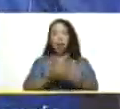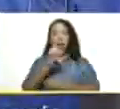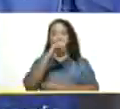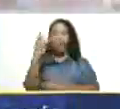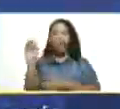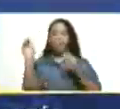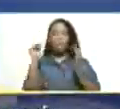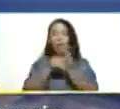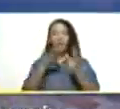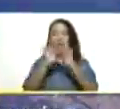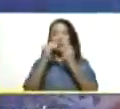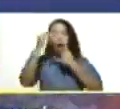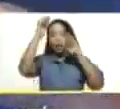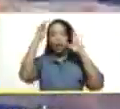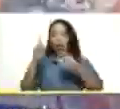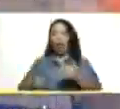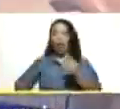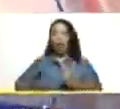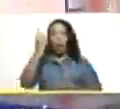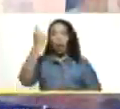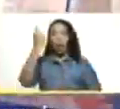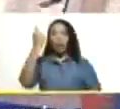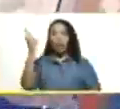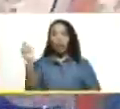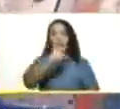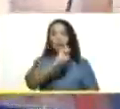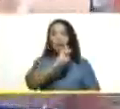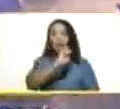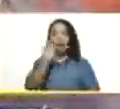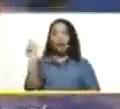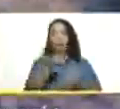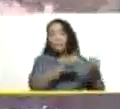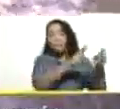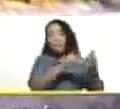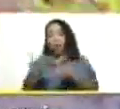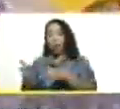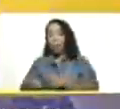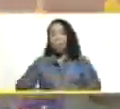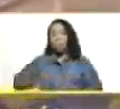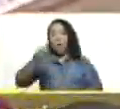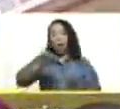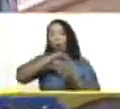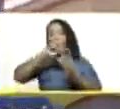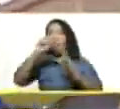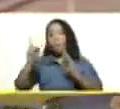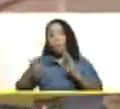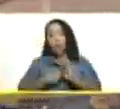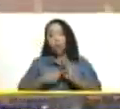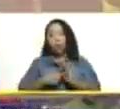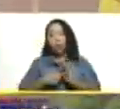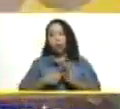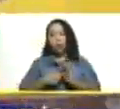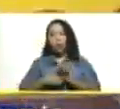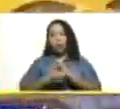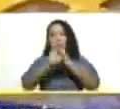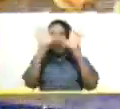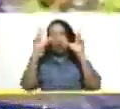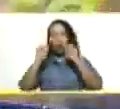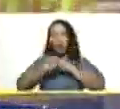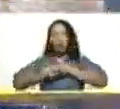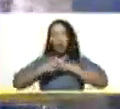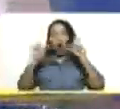atendidas por lo menos una vez al mes. Es el programa más completo, inédito,